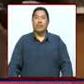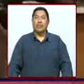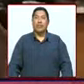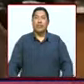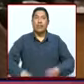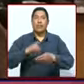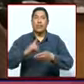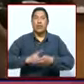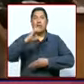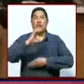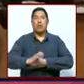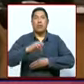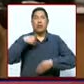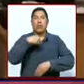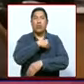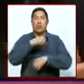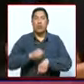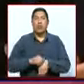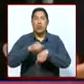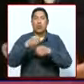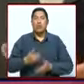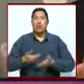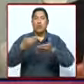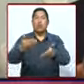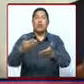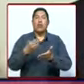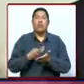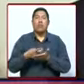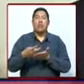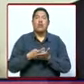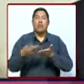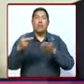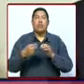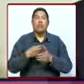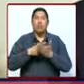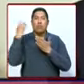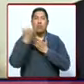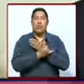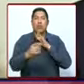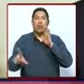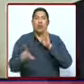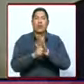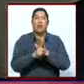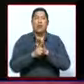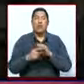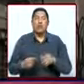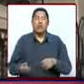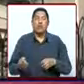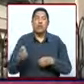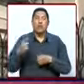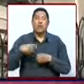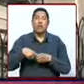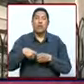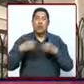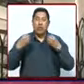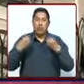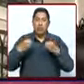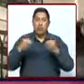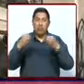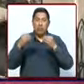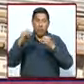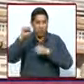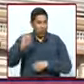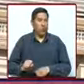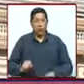En diciembre hemos presentado el proyecto de ley de adhesión al Mercosur.